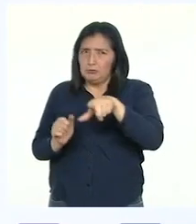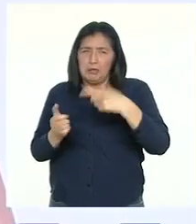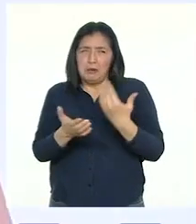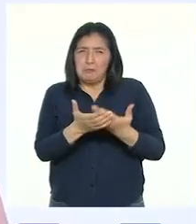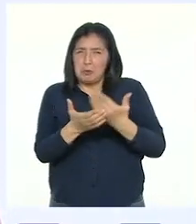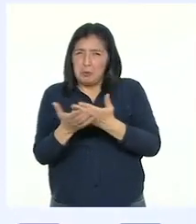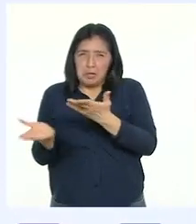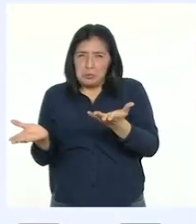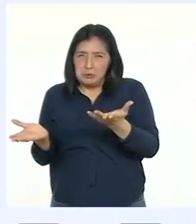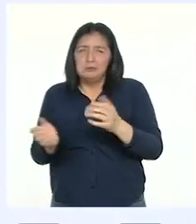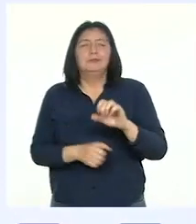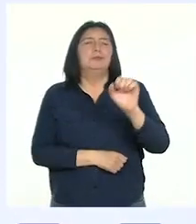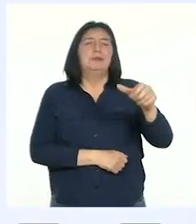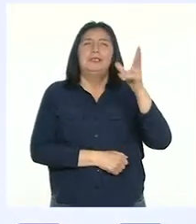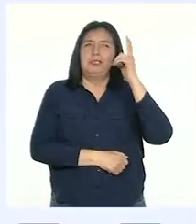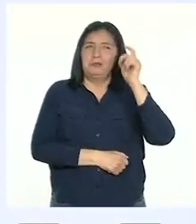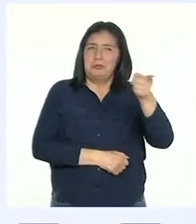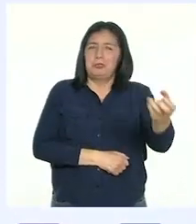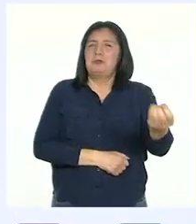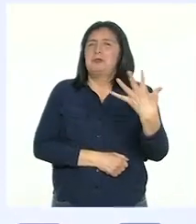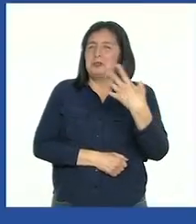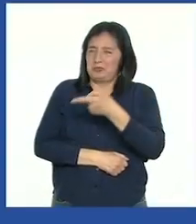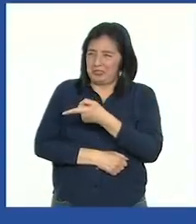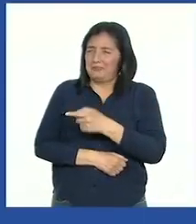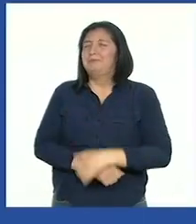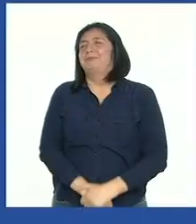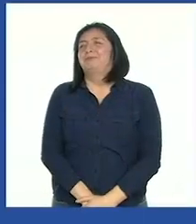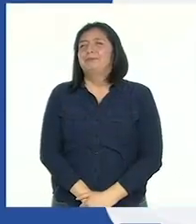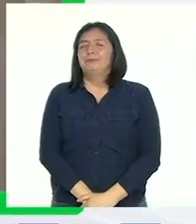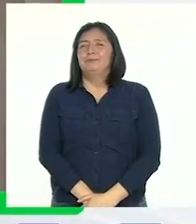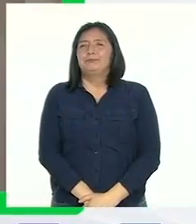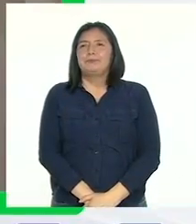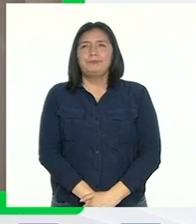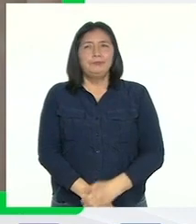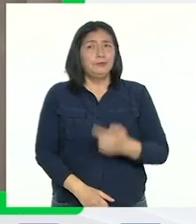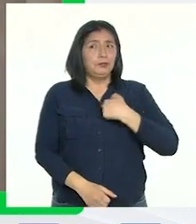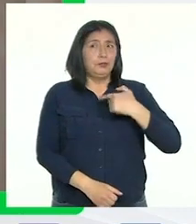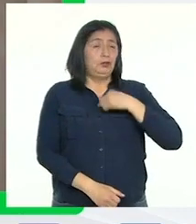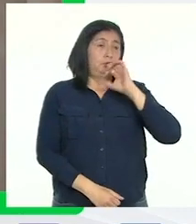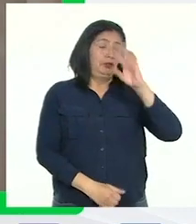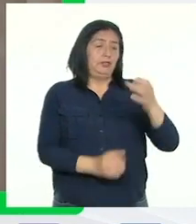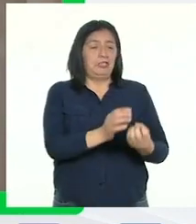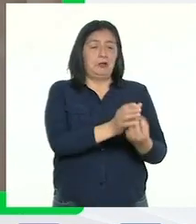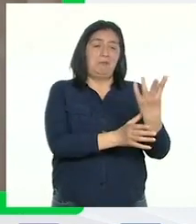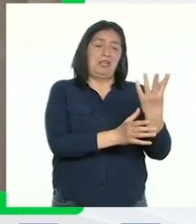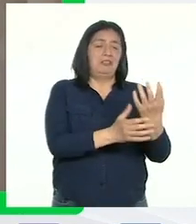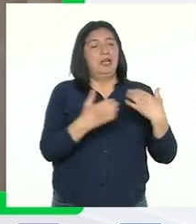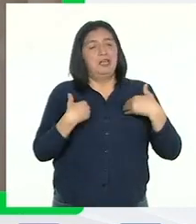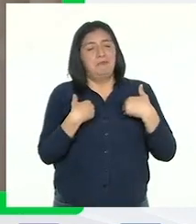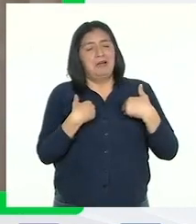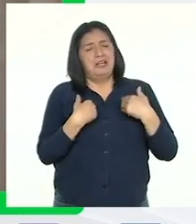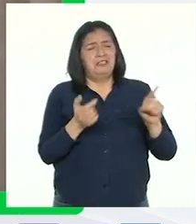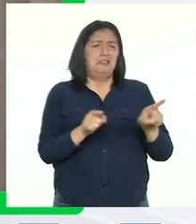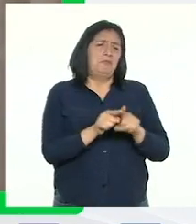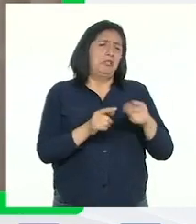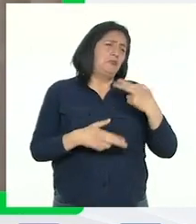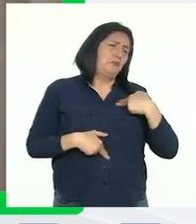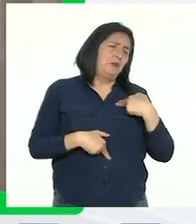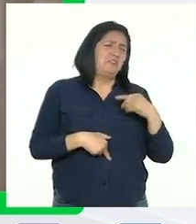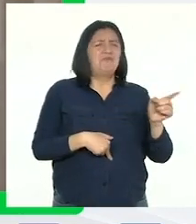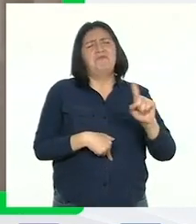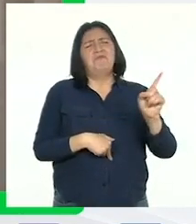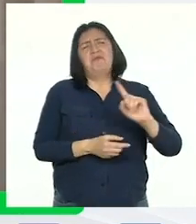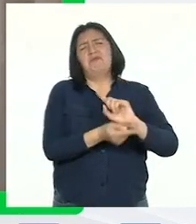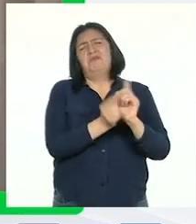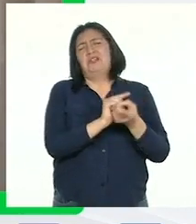verificar? Escuchemos lo que nos comentan, Patricia. Yo dije que las plantas, los animales e incluso los humanos no